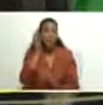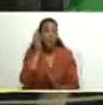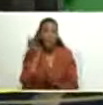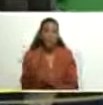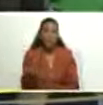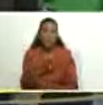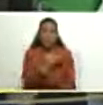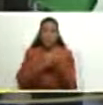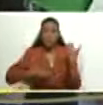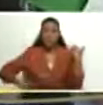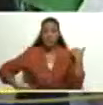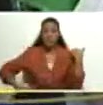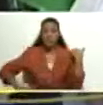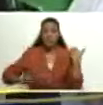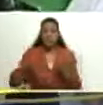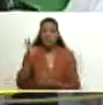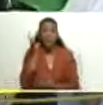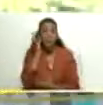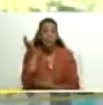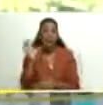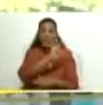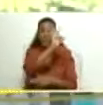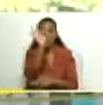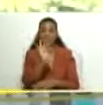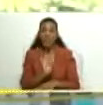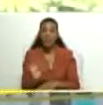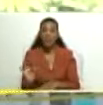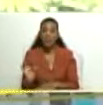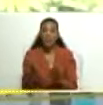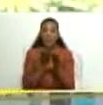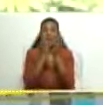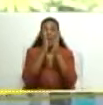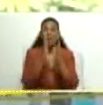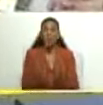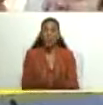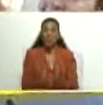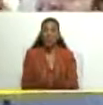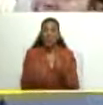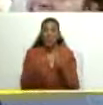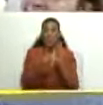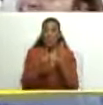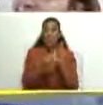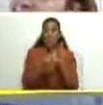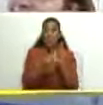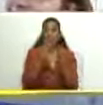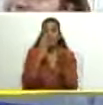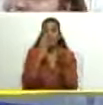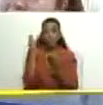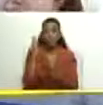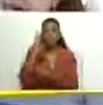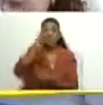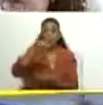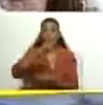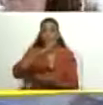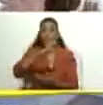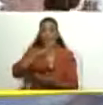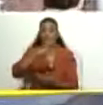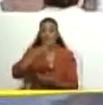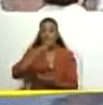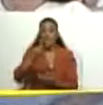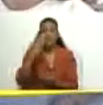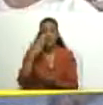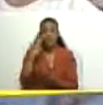presidenta, la presidenta de la Federación de Estudiantes de Educación Media, Michelle Paola